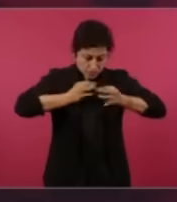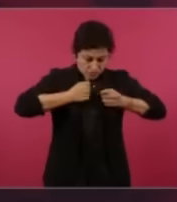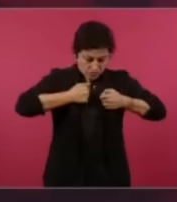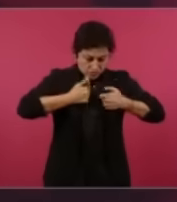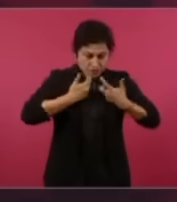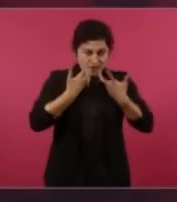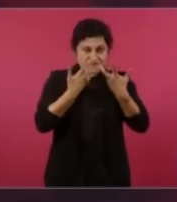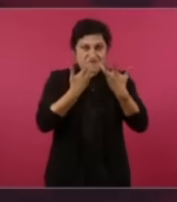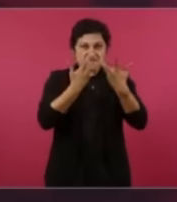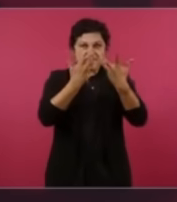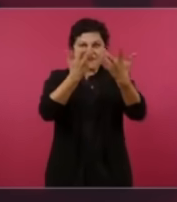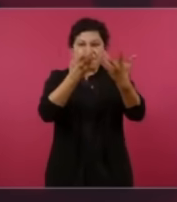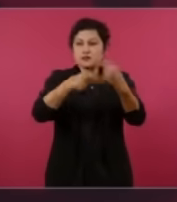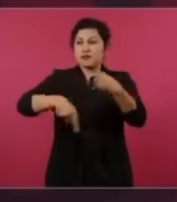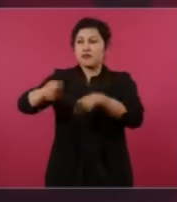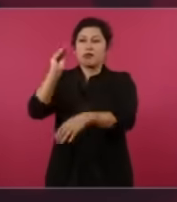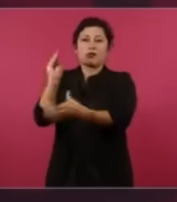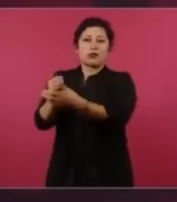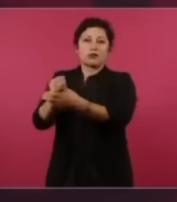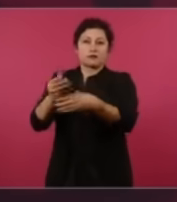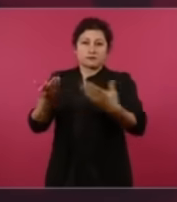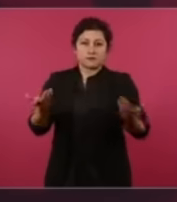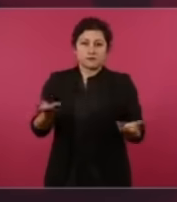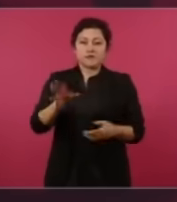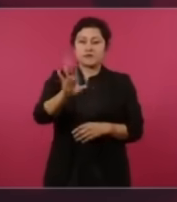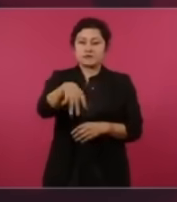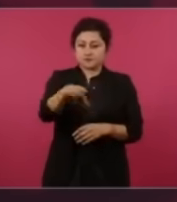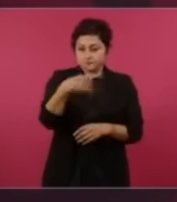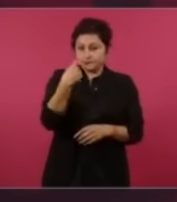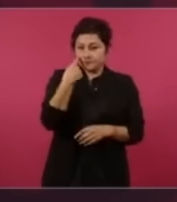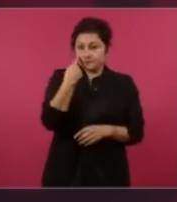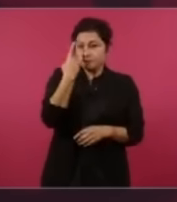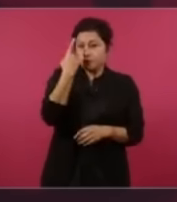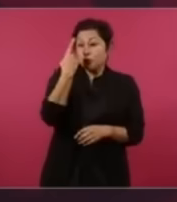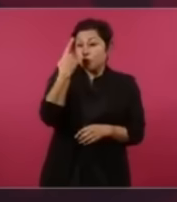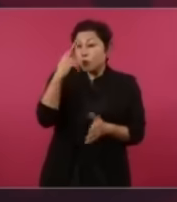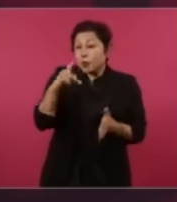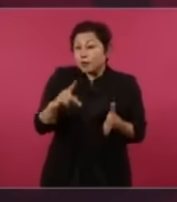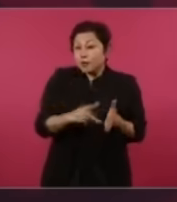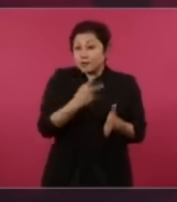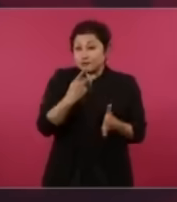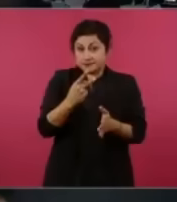Una vez uno de estos beneficiarios